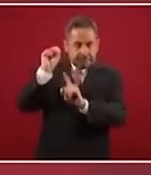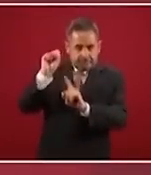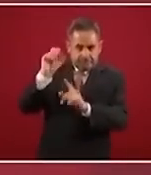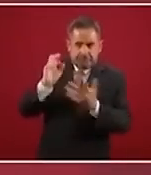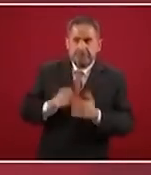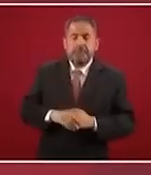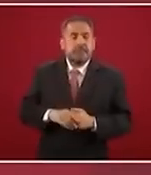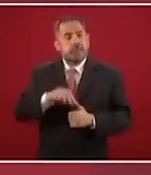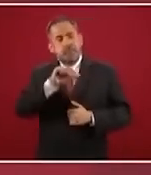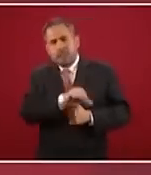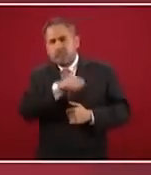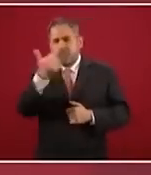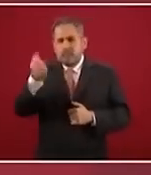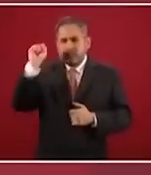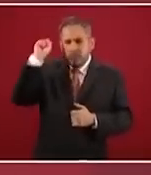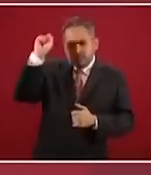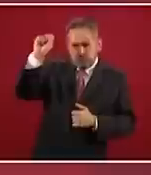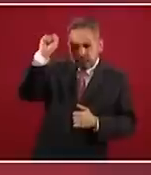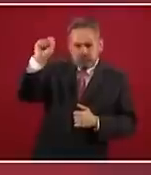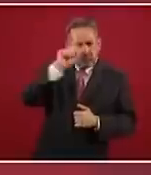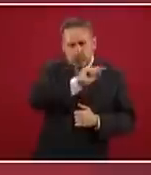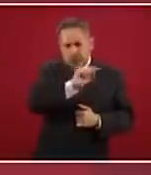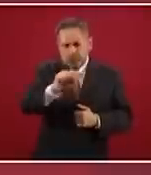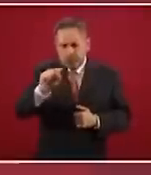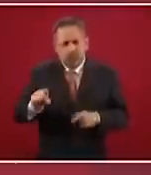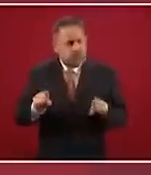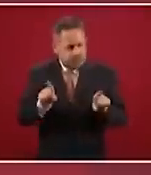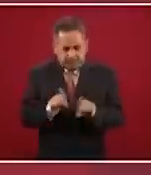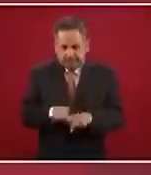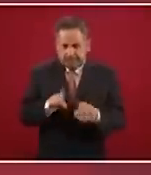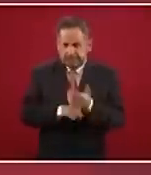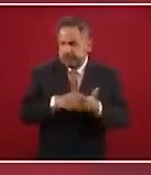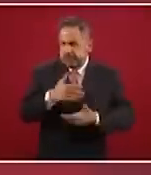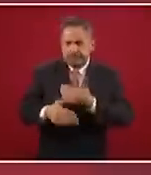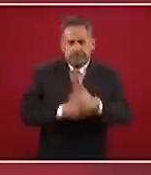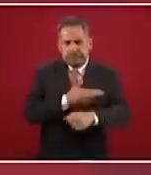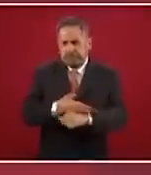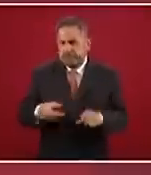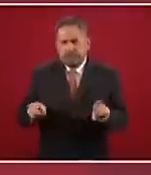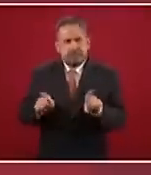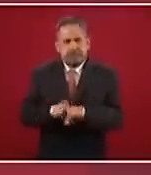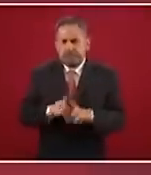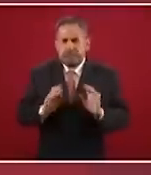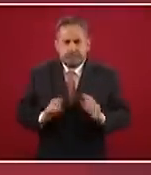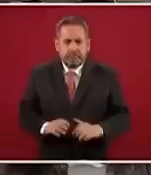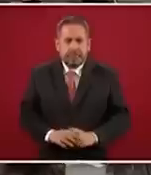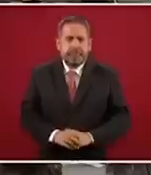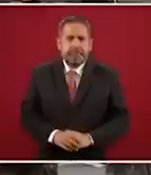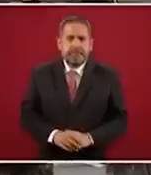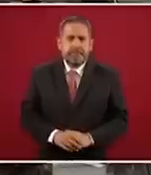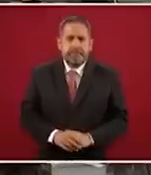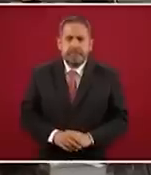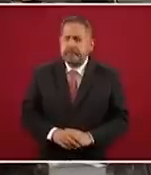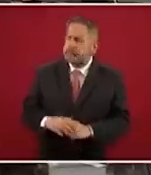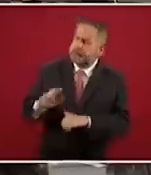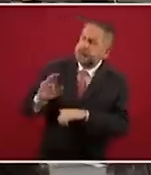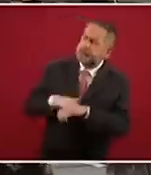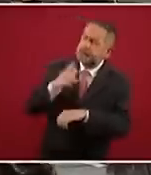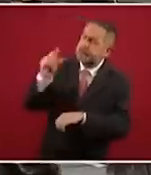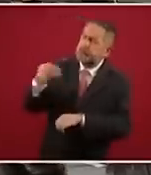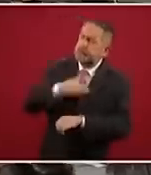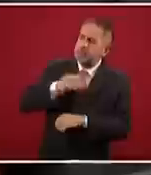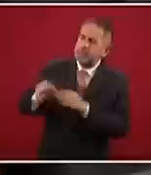de todos los otros, de todas las otras elecciones, procederá exactamente igual. ¿Por qué no cumplieron los